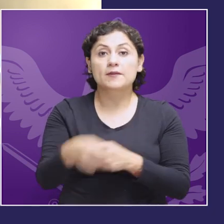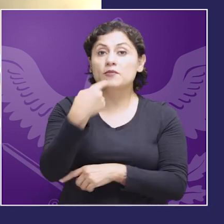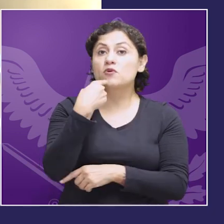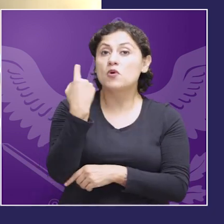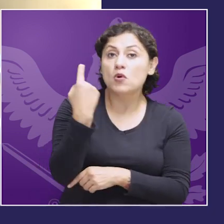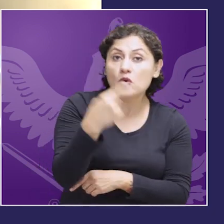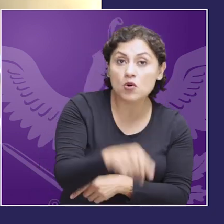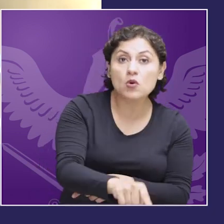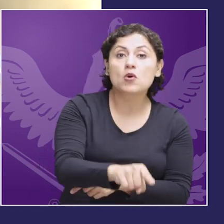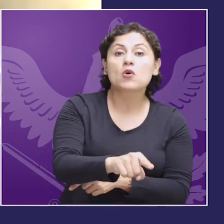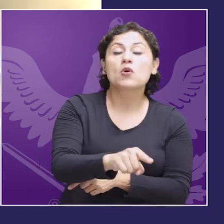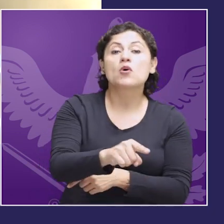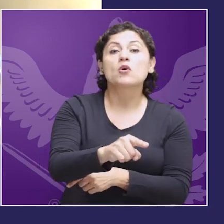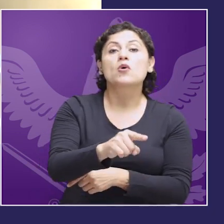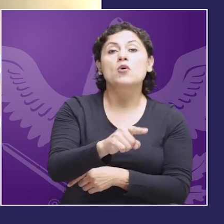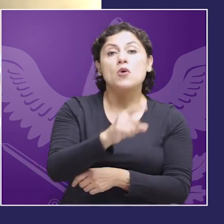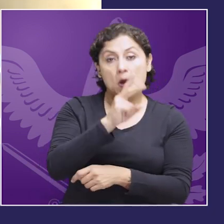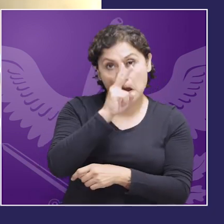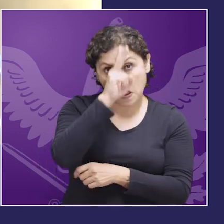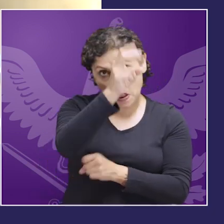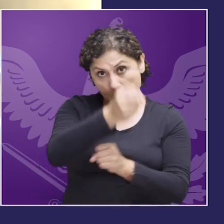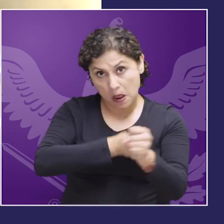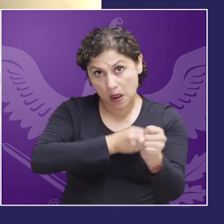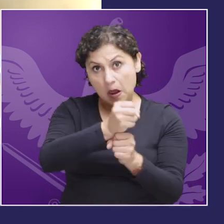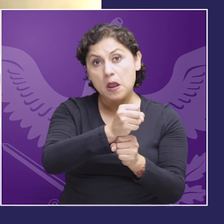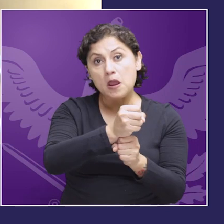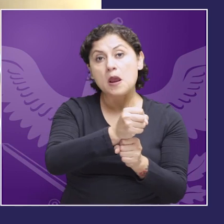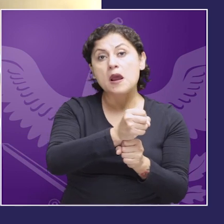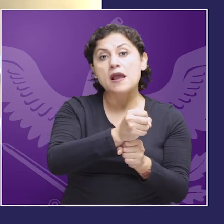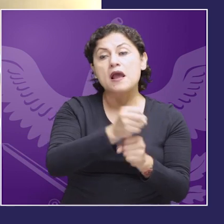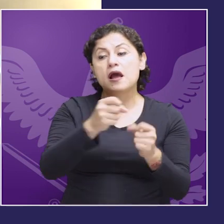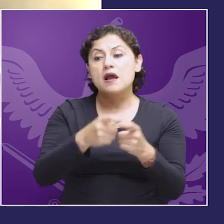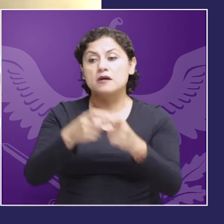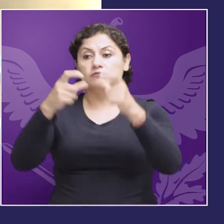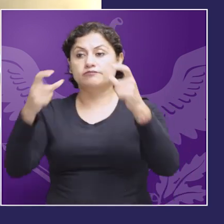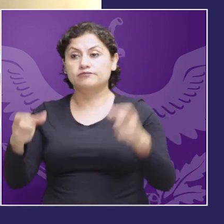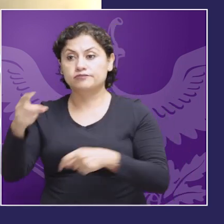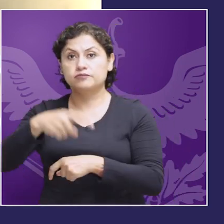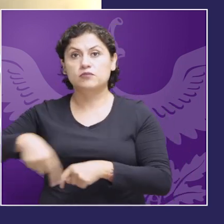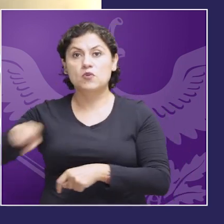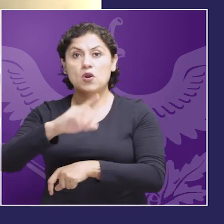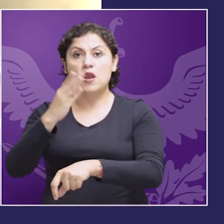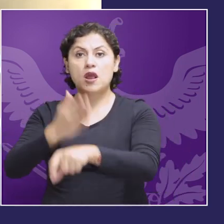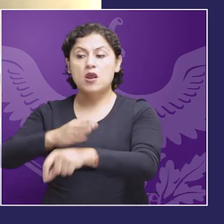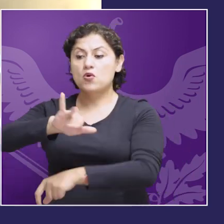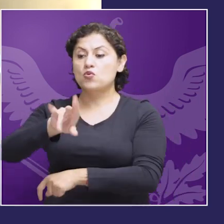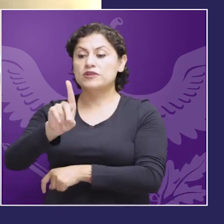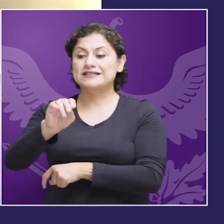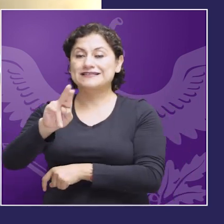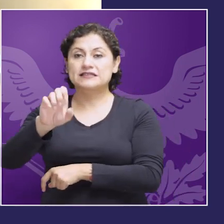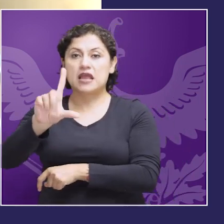cómo hay un aumento de los casos de violencia a los casos judicializados. Y esto me